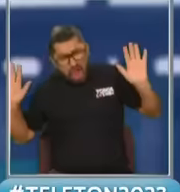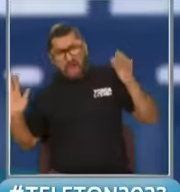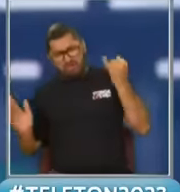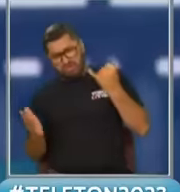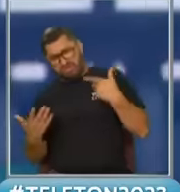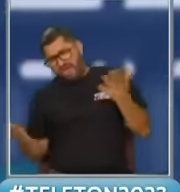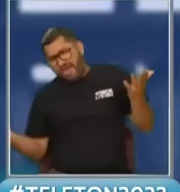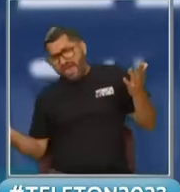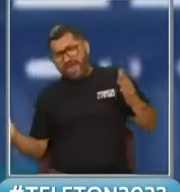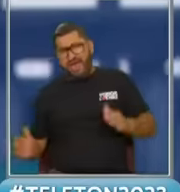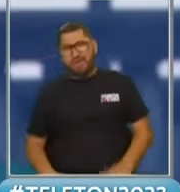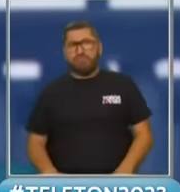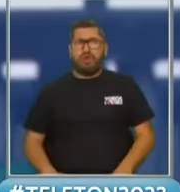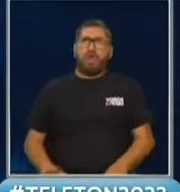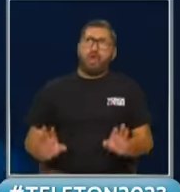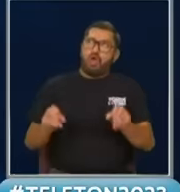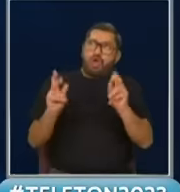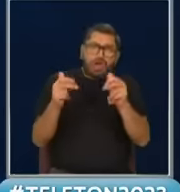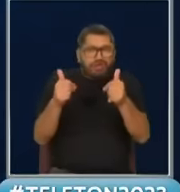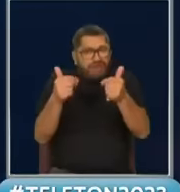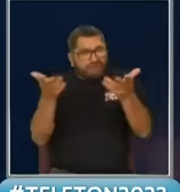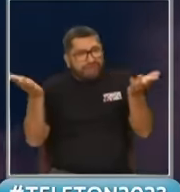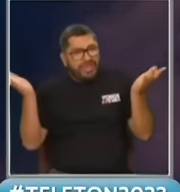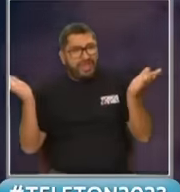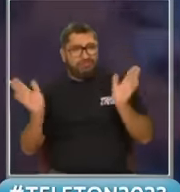¡Oye, está bien, señora!